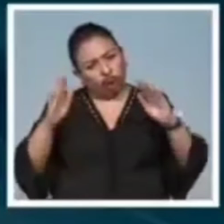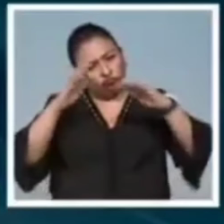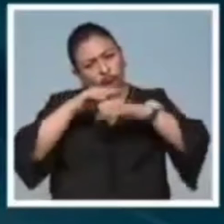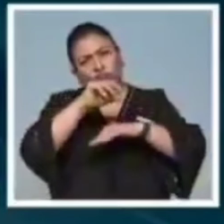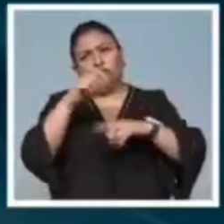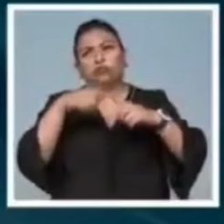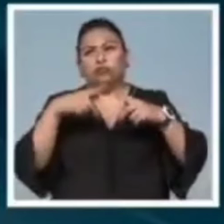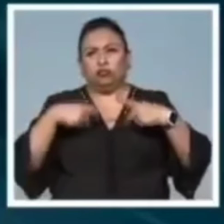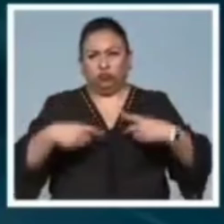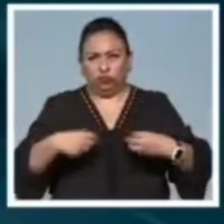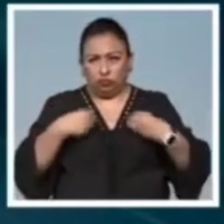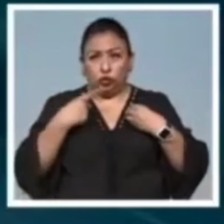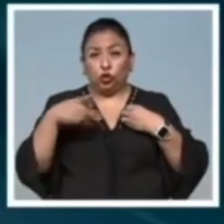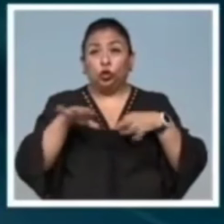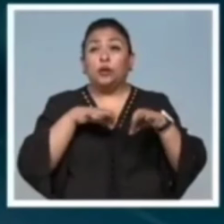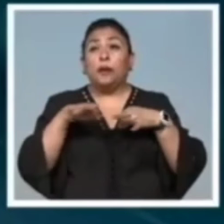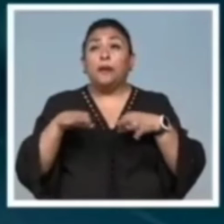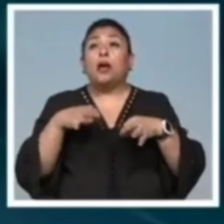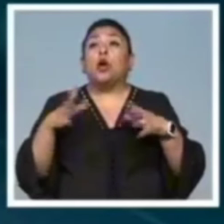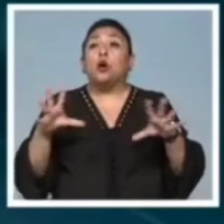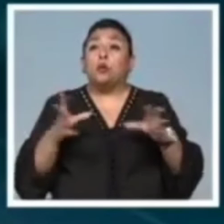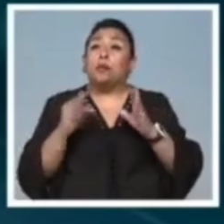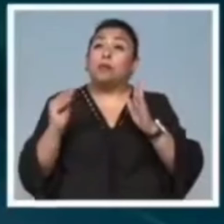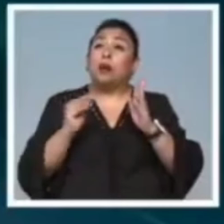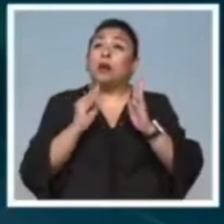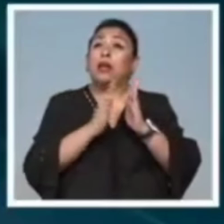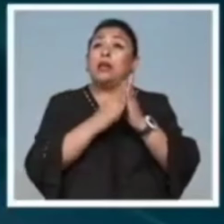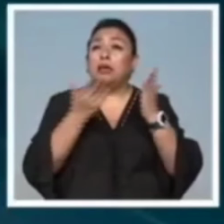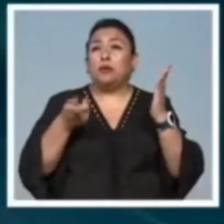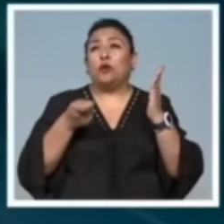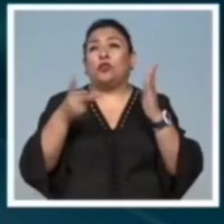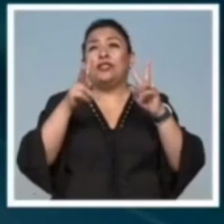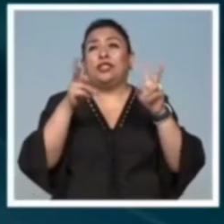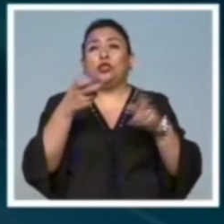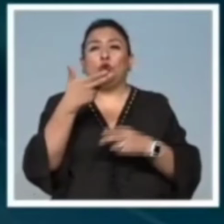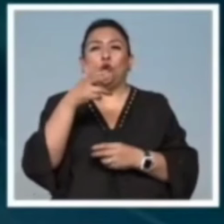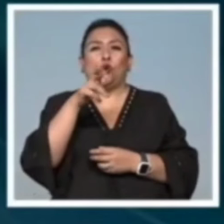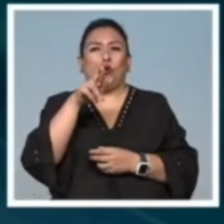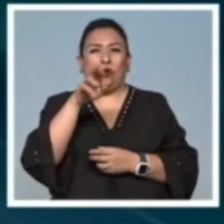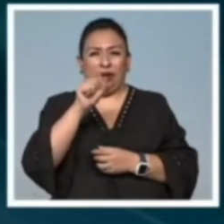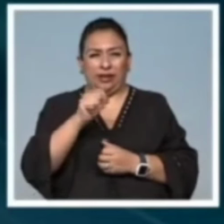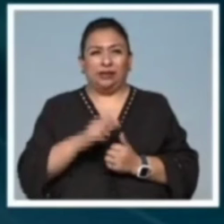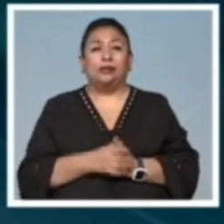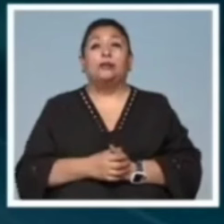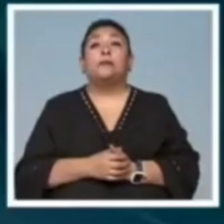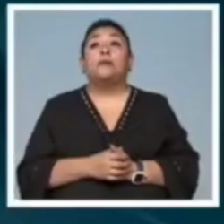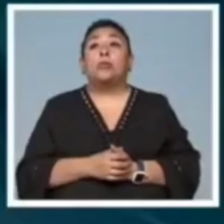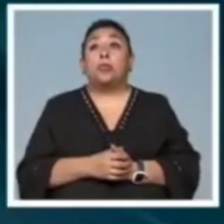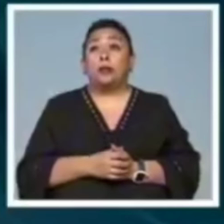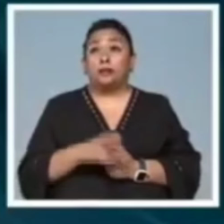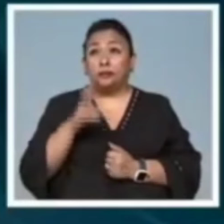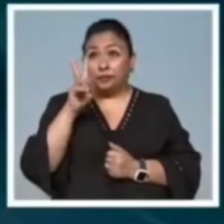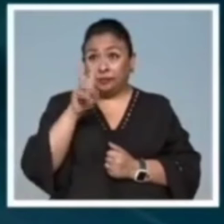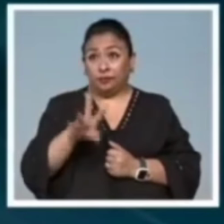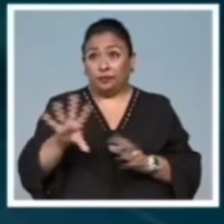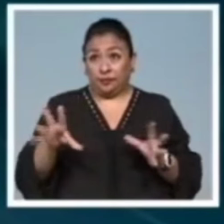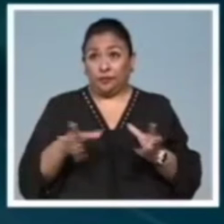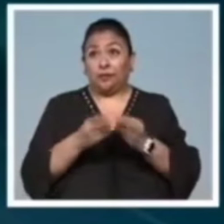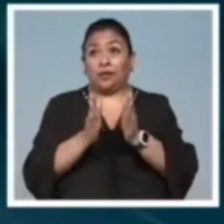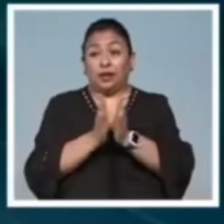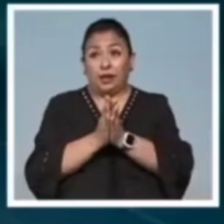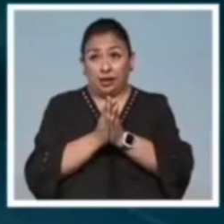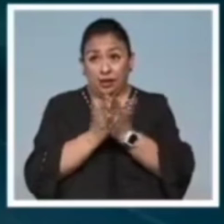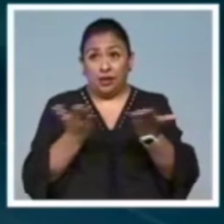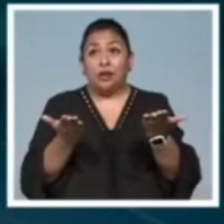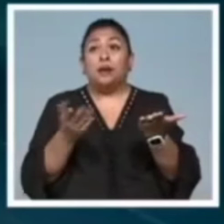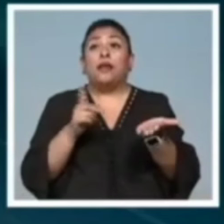sus habitantes. Su trabajo lo ha venido reuniendo en los libros que llevan por título Hogares. En realidad, esta colección de libros